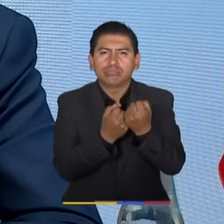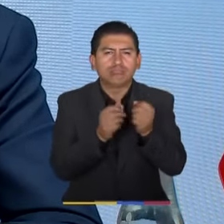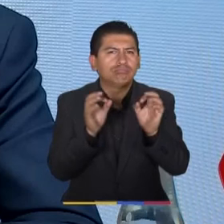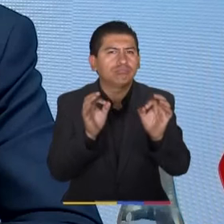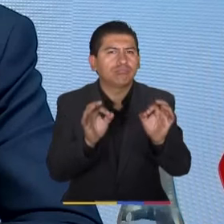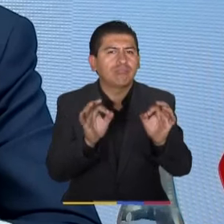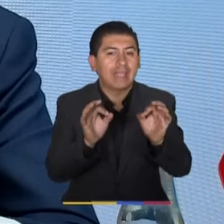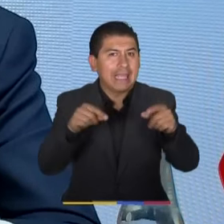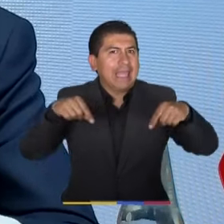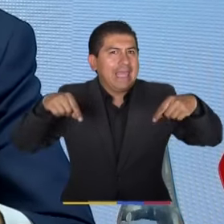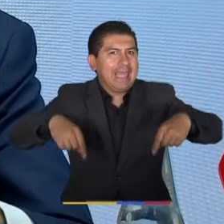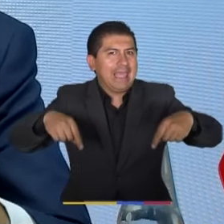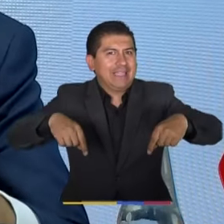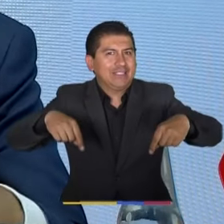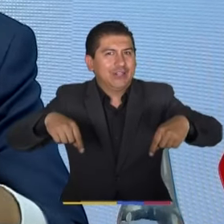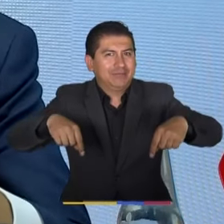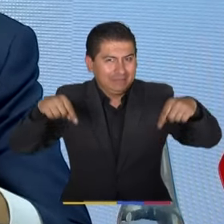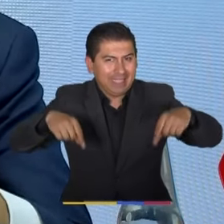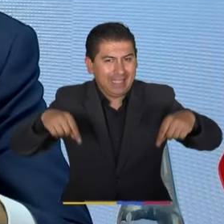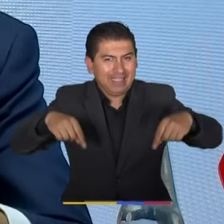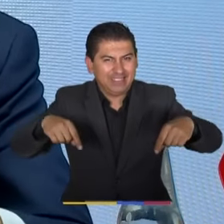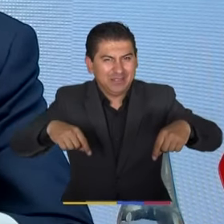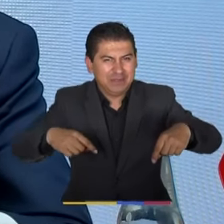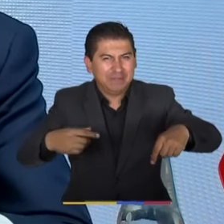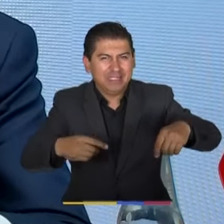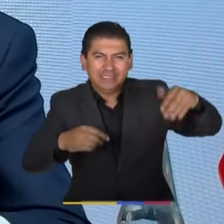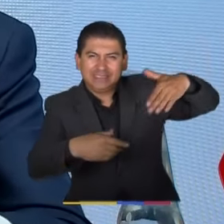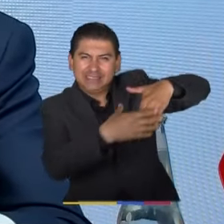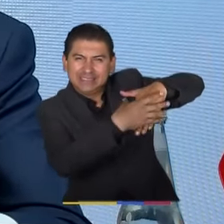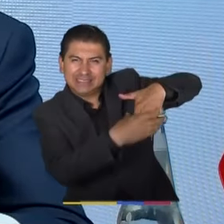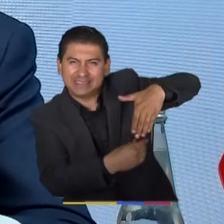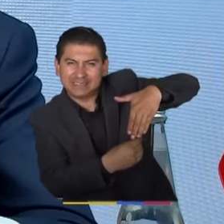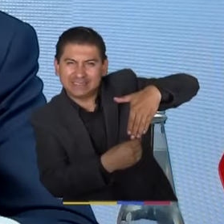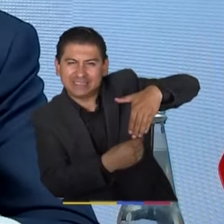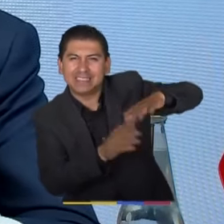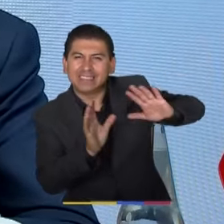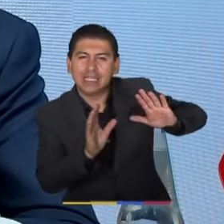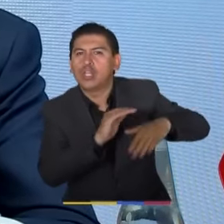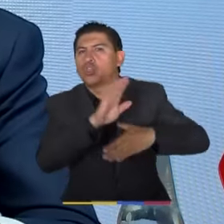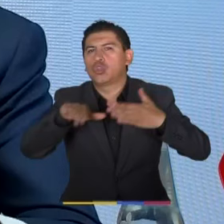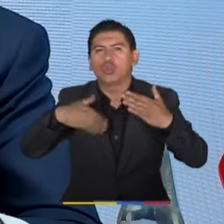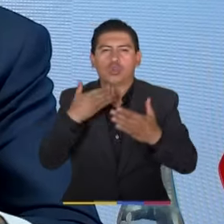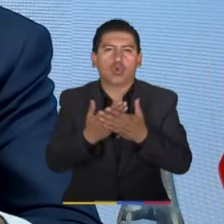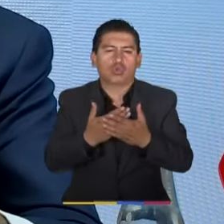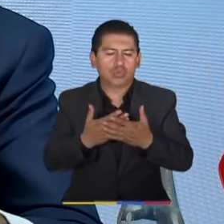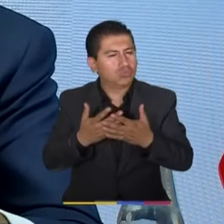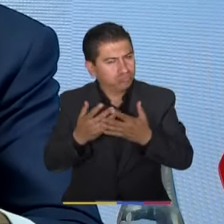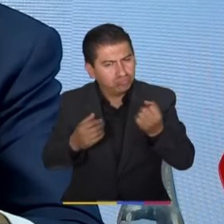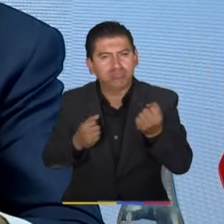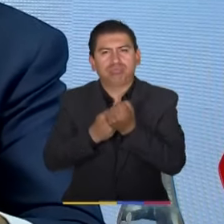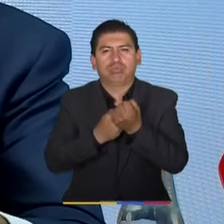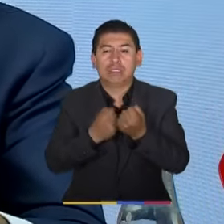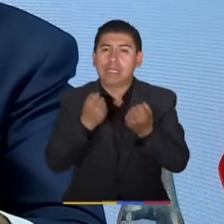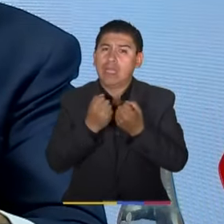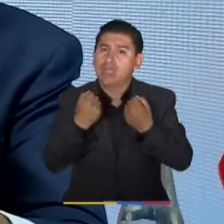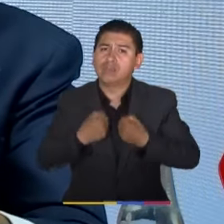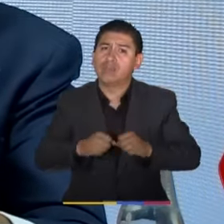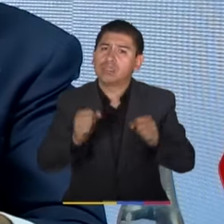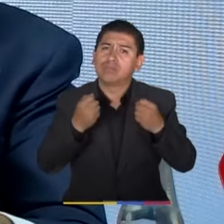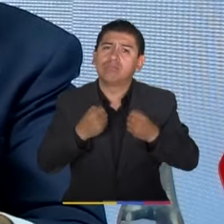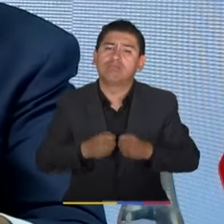de la Conferencia Iberoamericana. Todos hemos realizado un gran esfuerzo para proyectar una